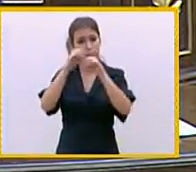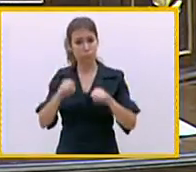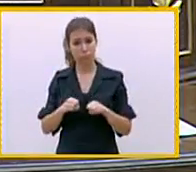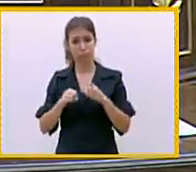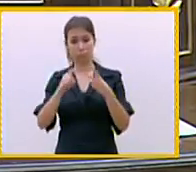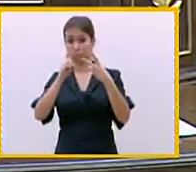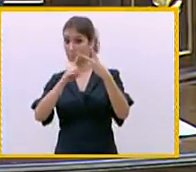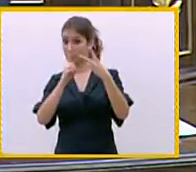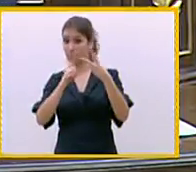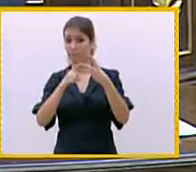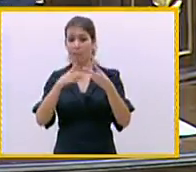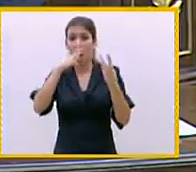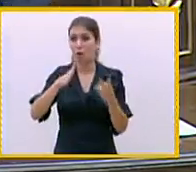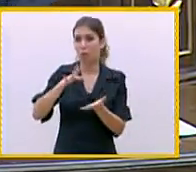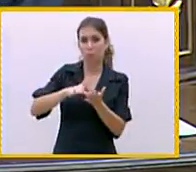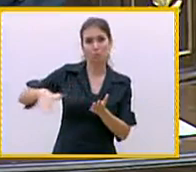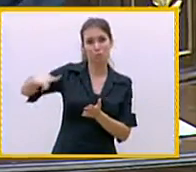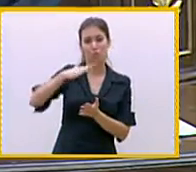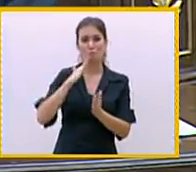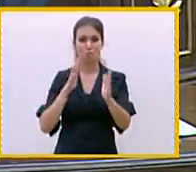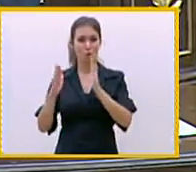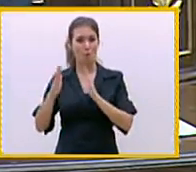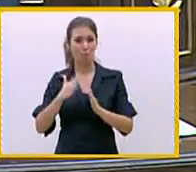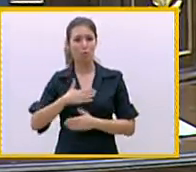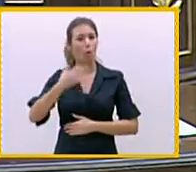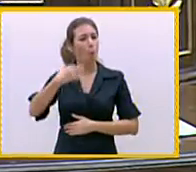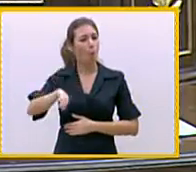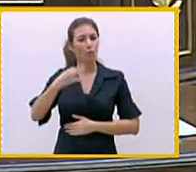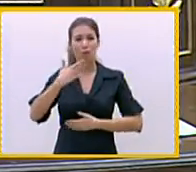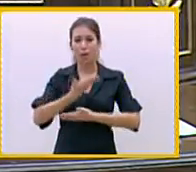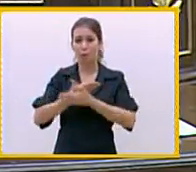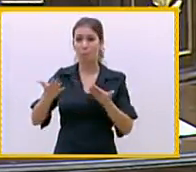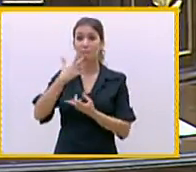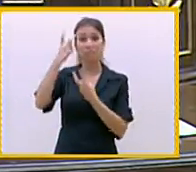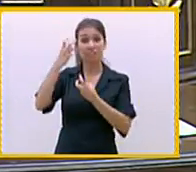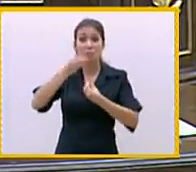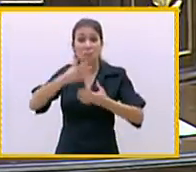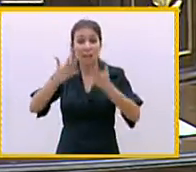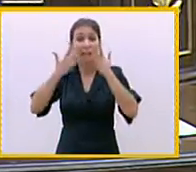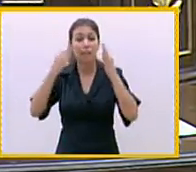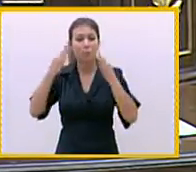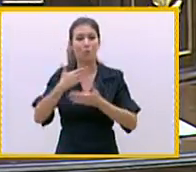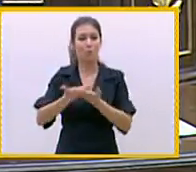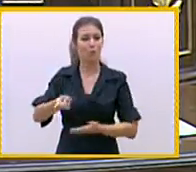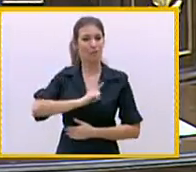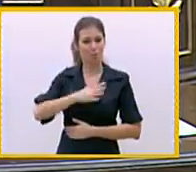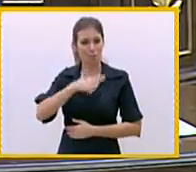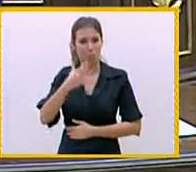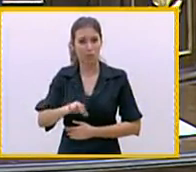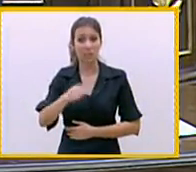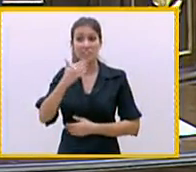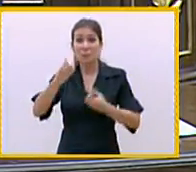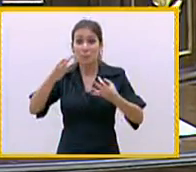en el mundo en que vivimos solo merecen confianza las economías fiscalmente estables, y solo en ellas cabe concebir un